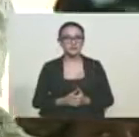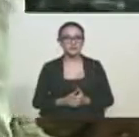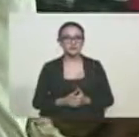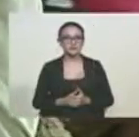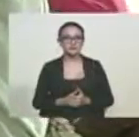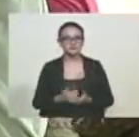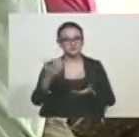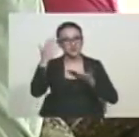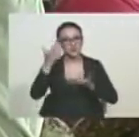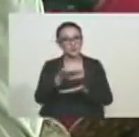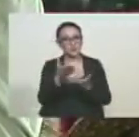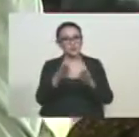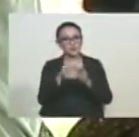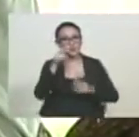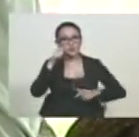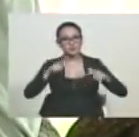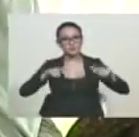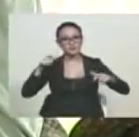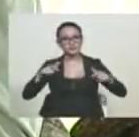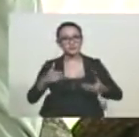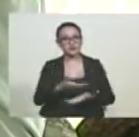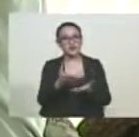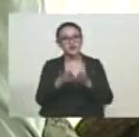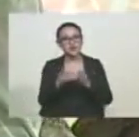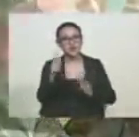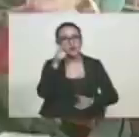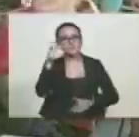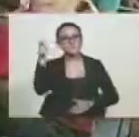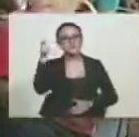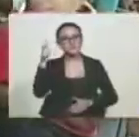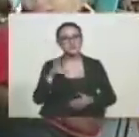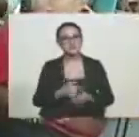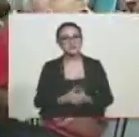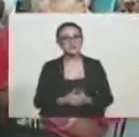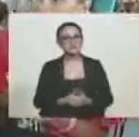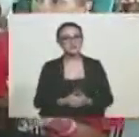saludo a los compañeros, a todos los campesinos,